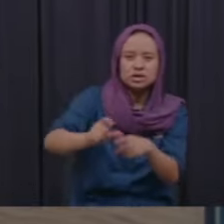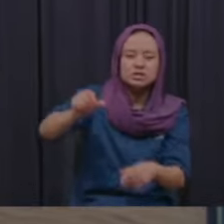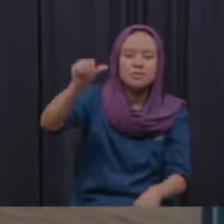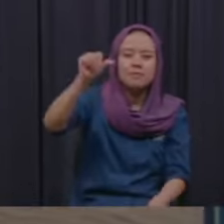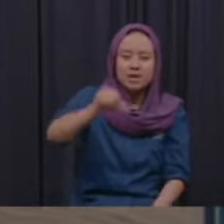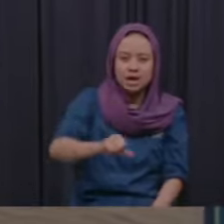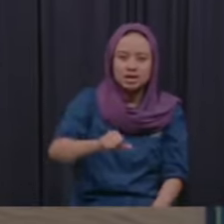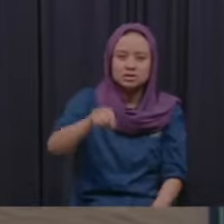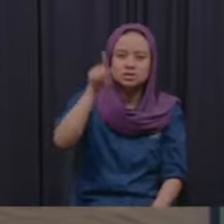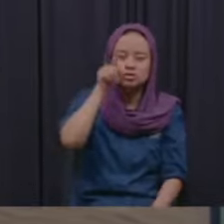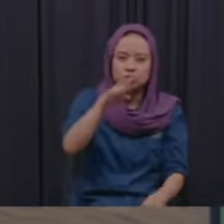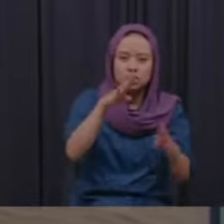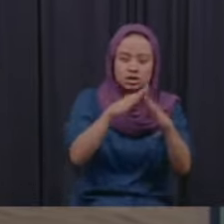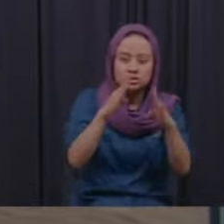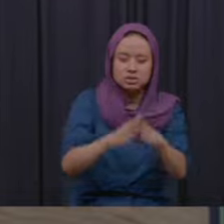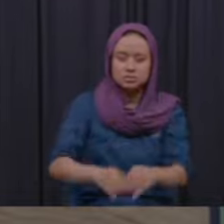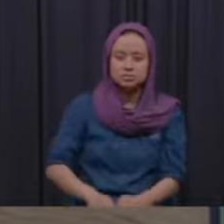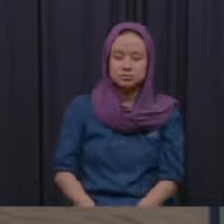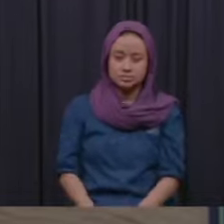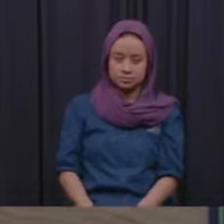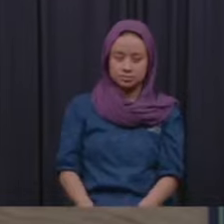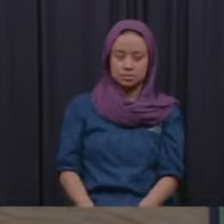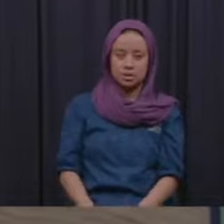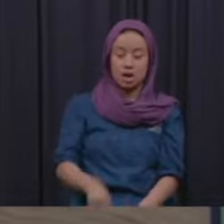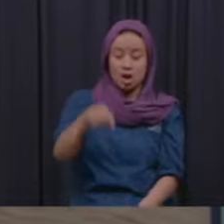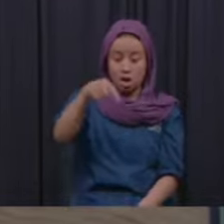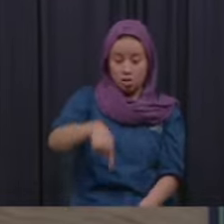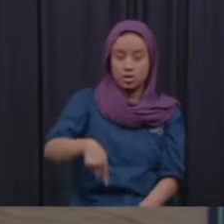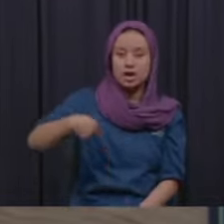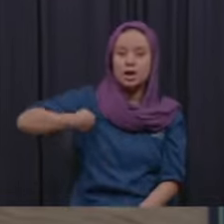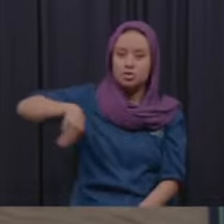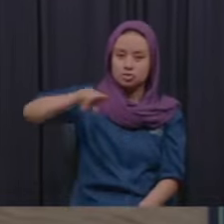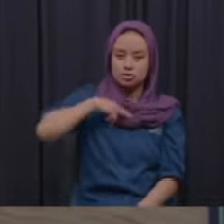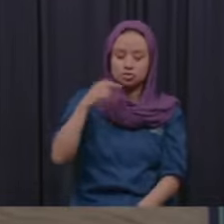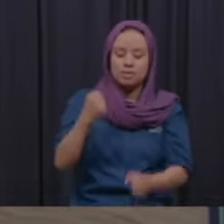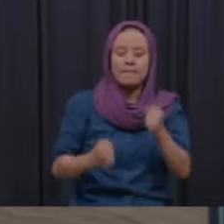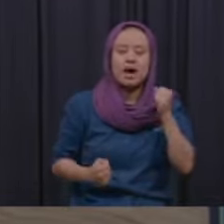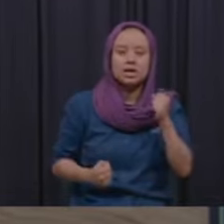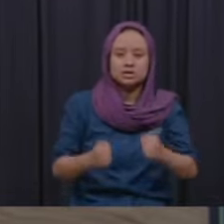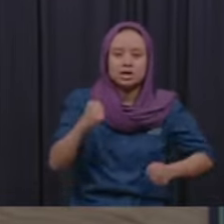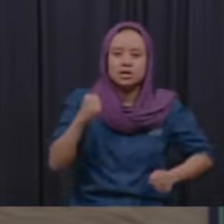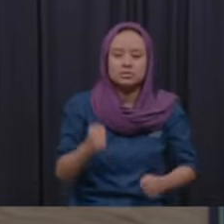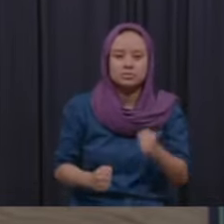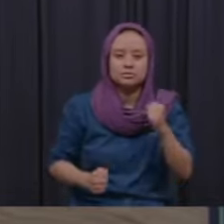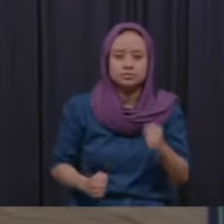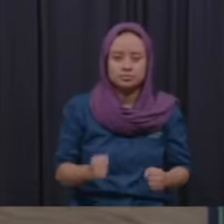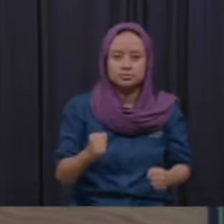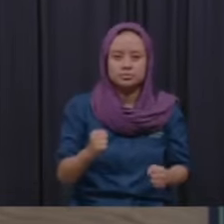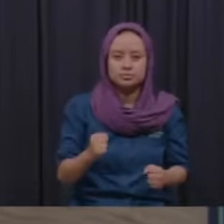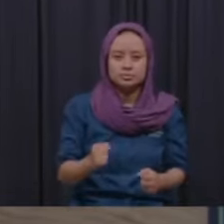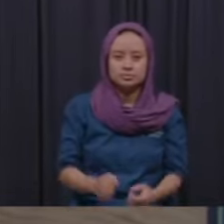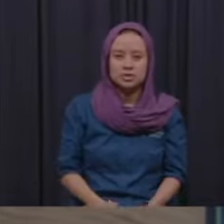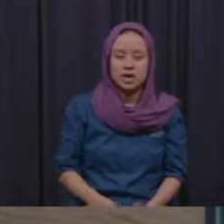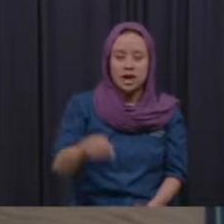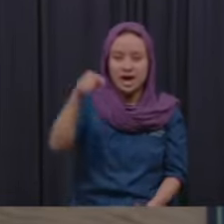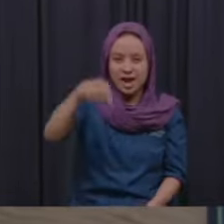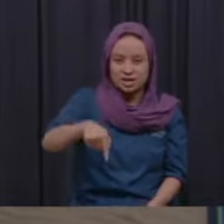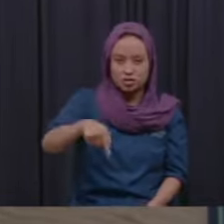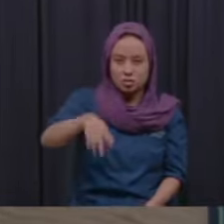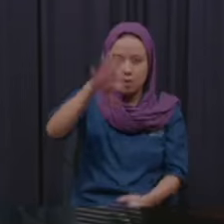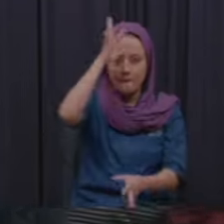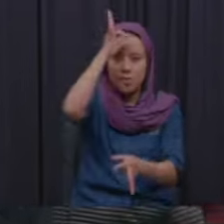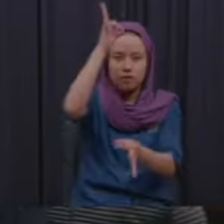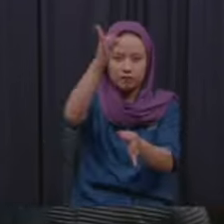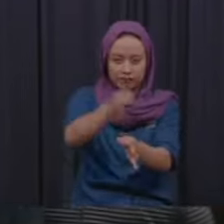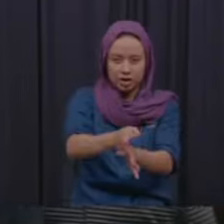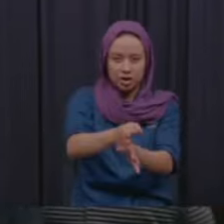marchan. Así que vamos a marchar en nuestro... Si tú quieres moverte de tu lugar, hermano, mire, esto es por la fe. Esto es por la